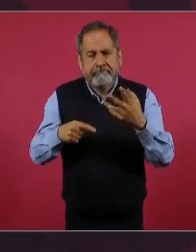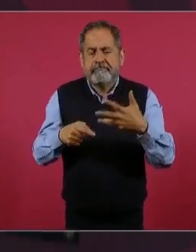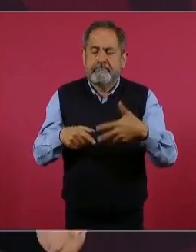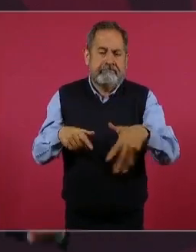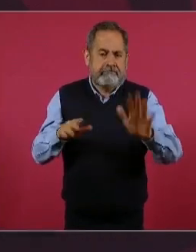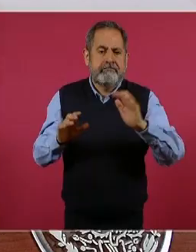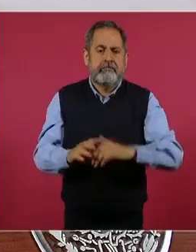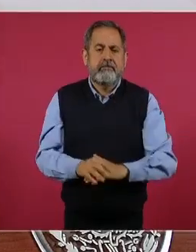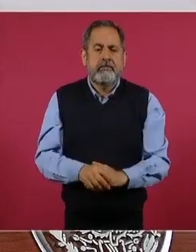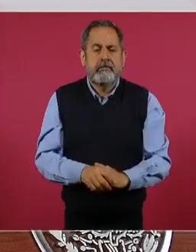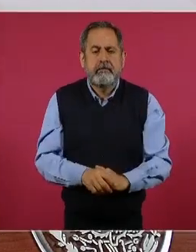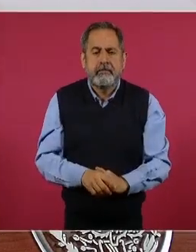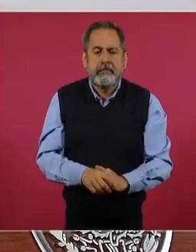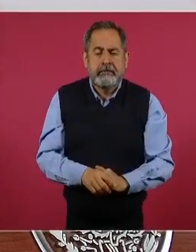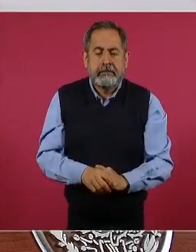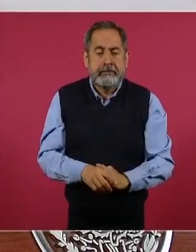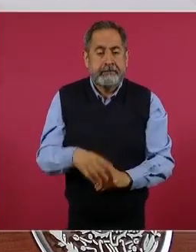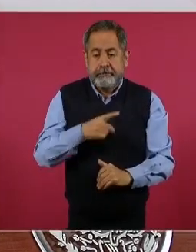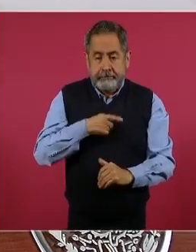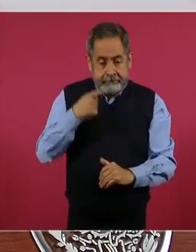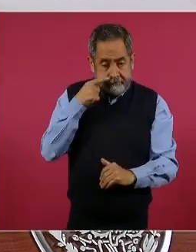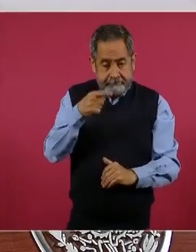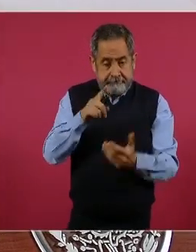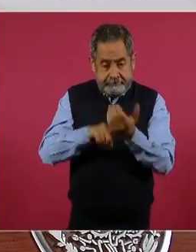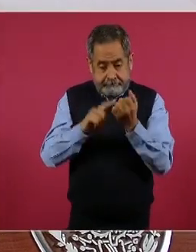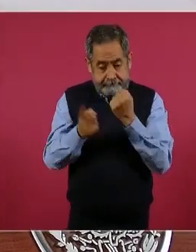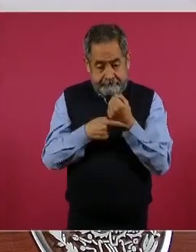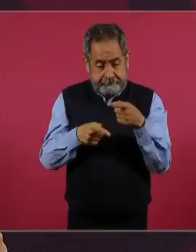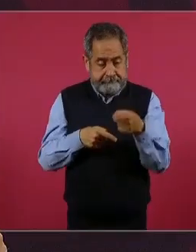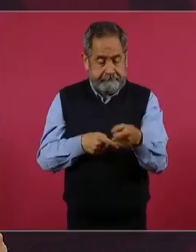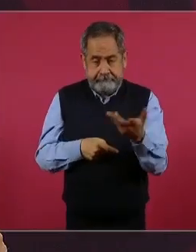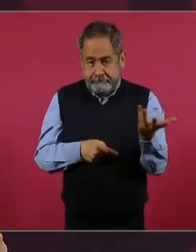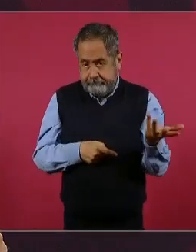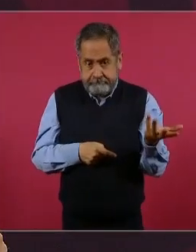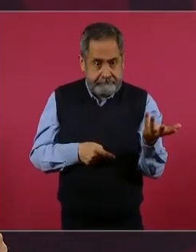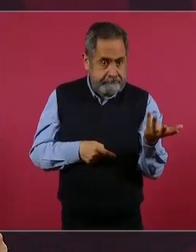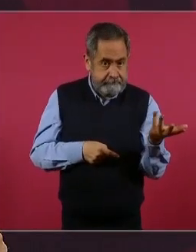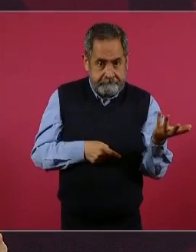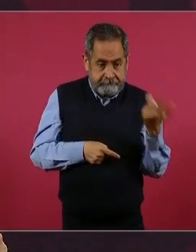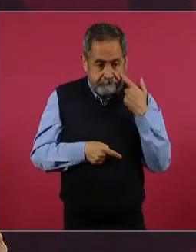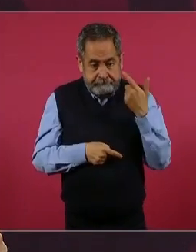enfrentarla, hay que ir al fondo.